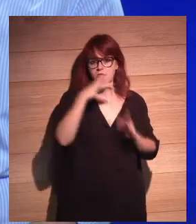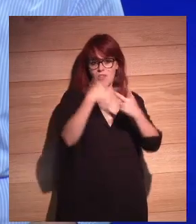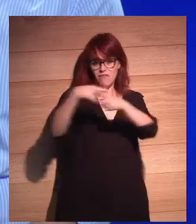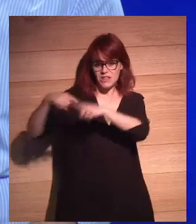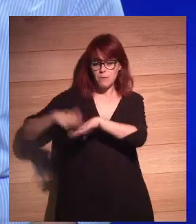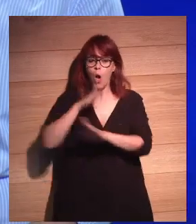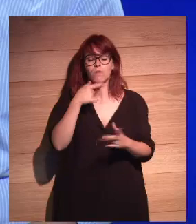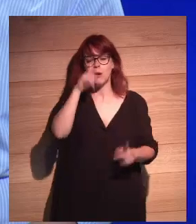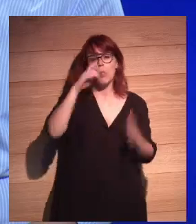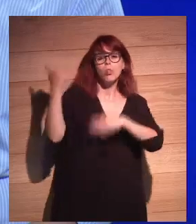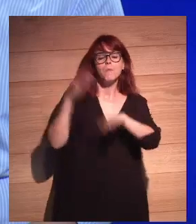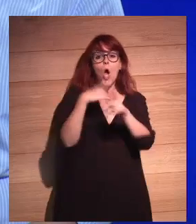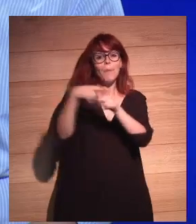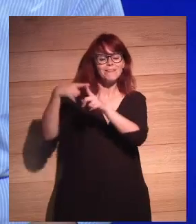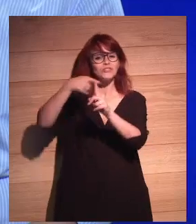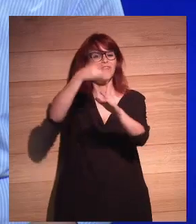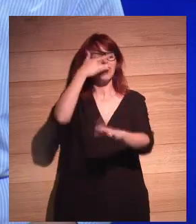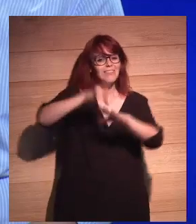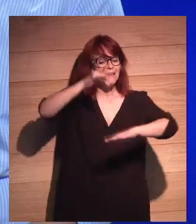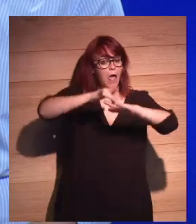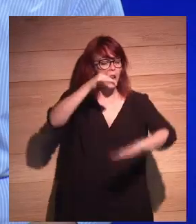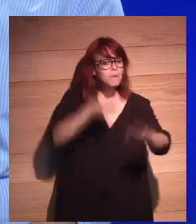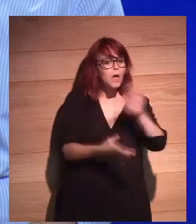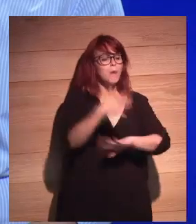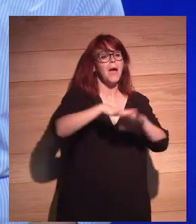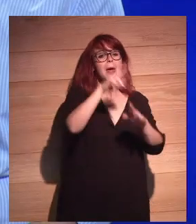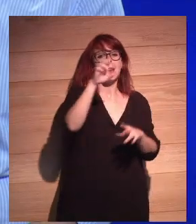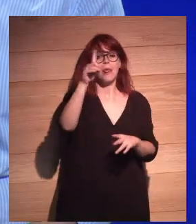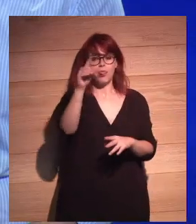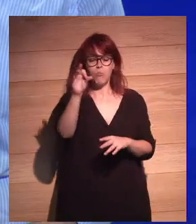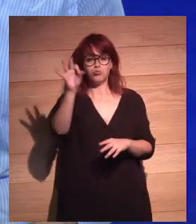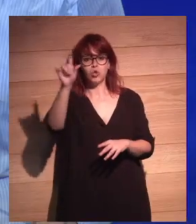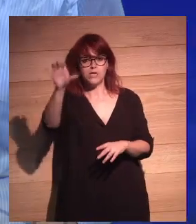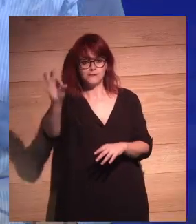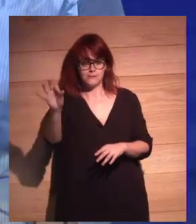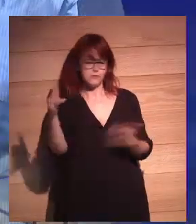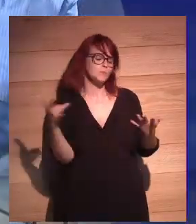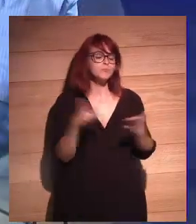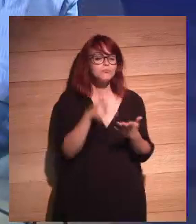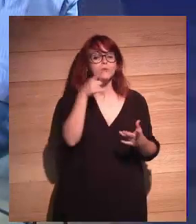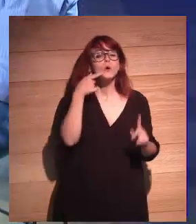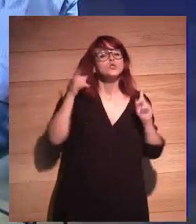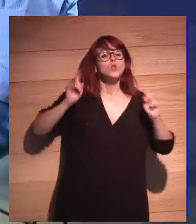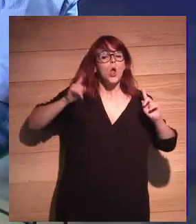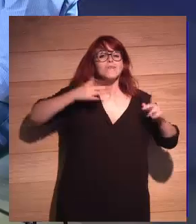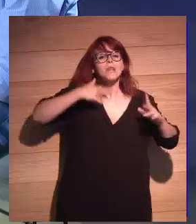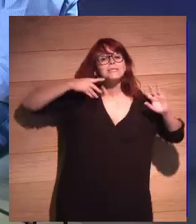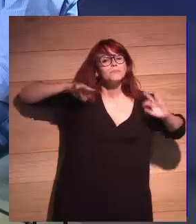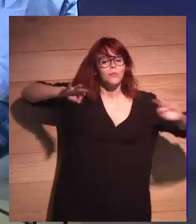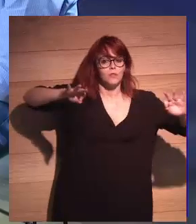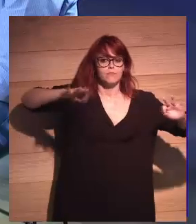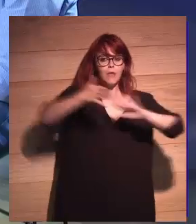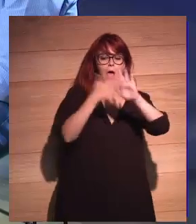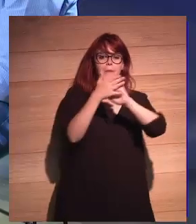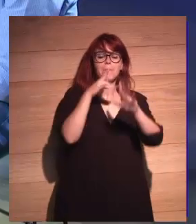cuando hacíamos objetos digitales para red.es. Y solo quiero puntualizar una cosa que se ha estado hablando antes del tema